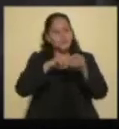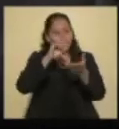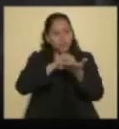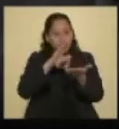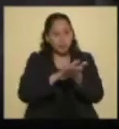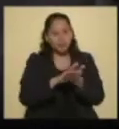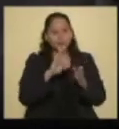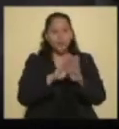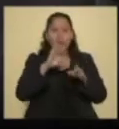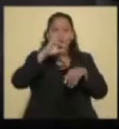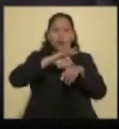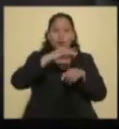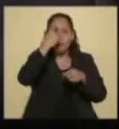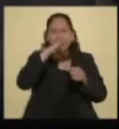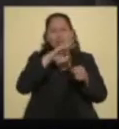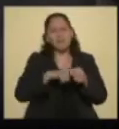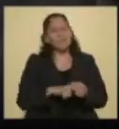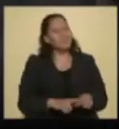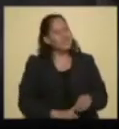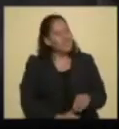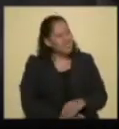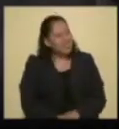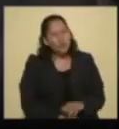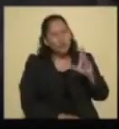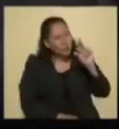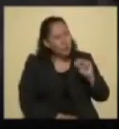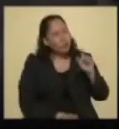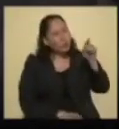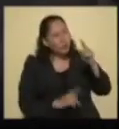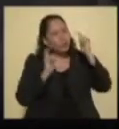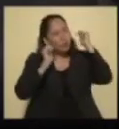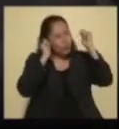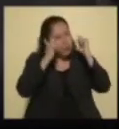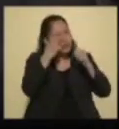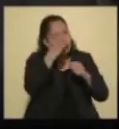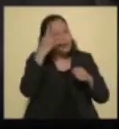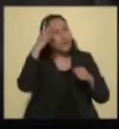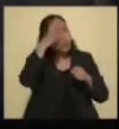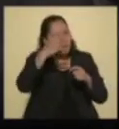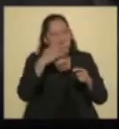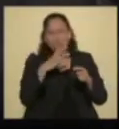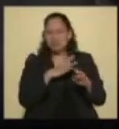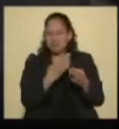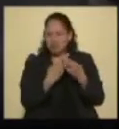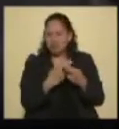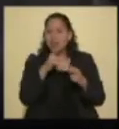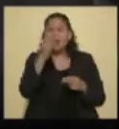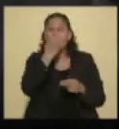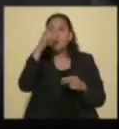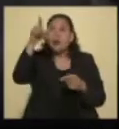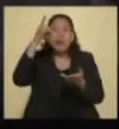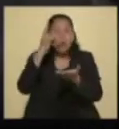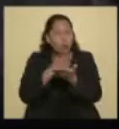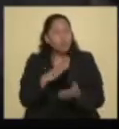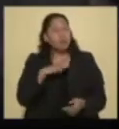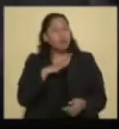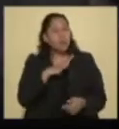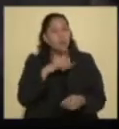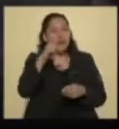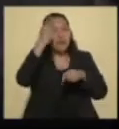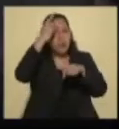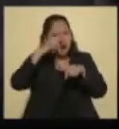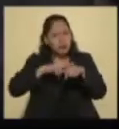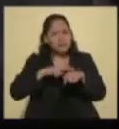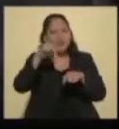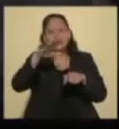estudiar veterinario. Me dice: no, dice, estudia turismo, en la carrera del futuro. Hay una escuela, la única en este país, la dirección